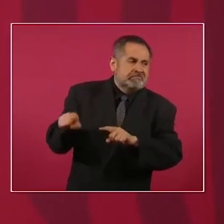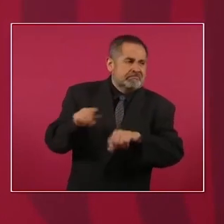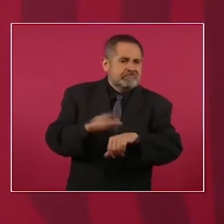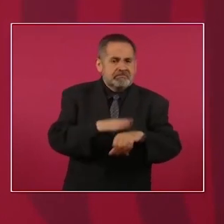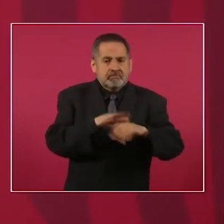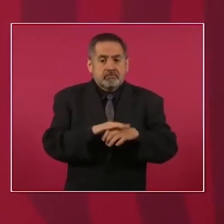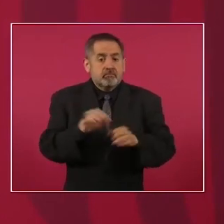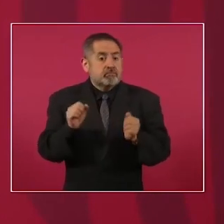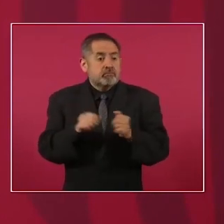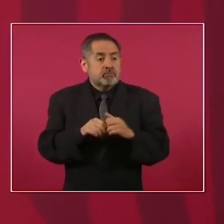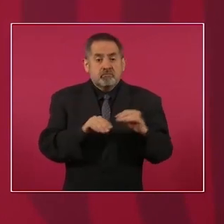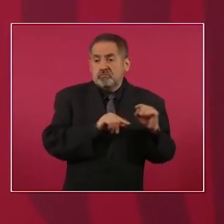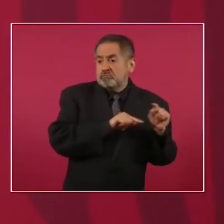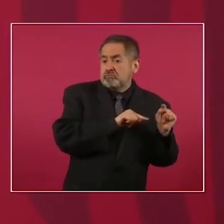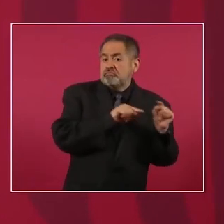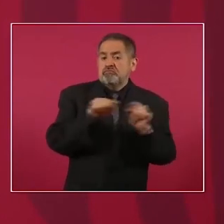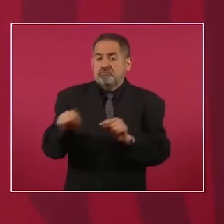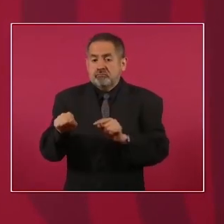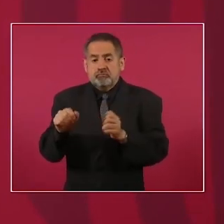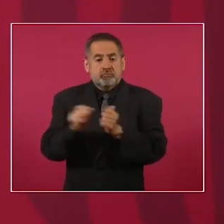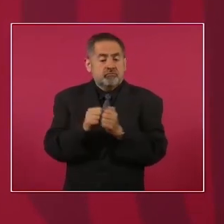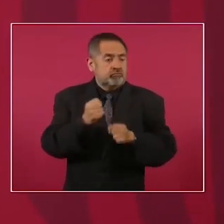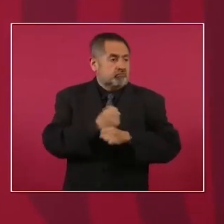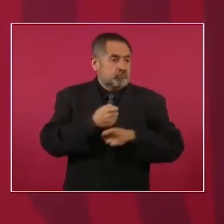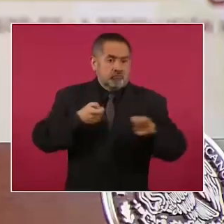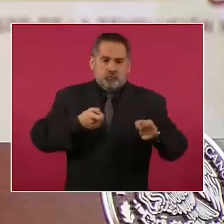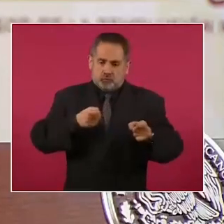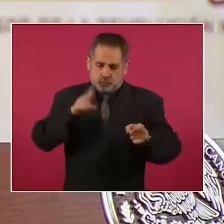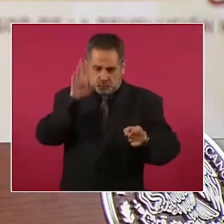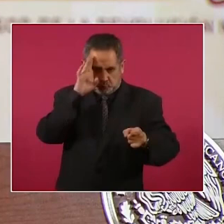con armas de alto